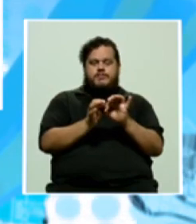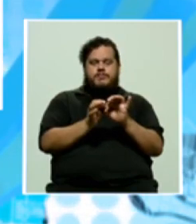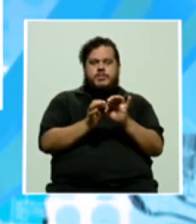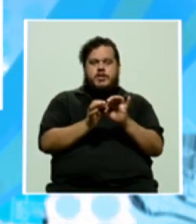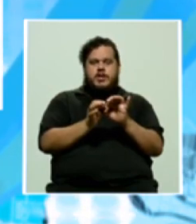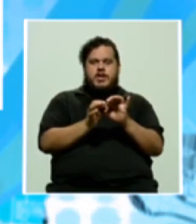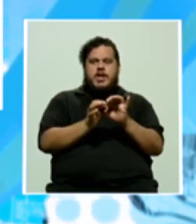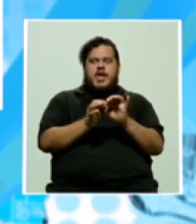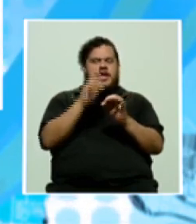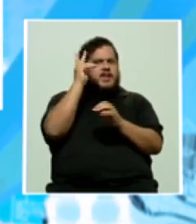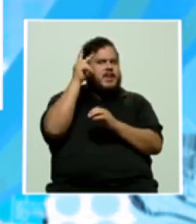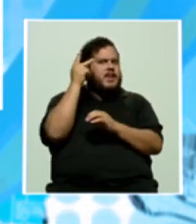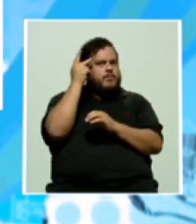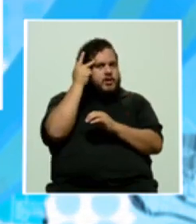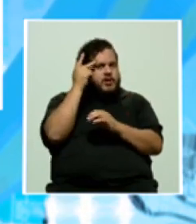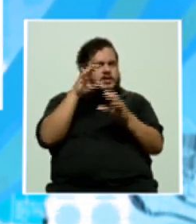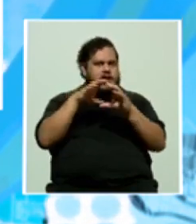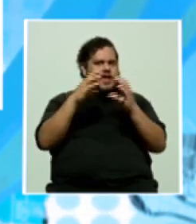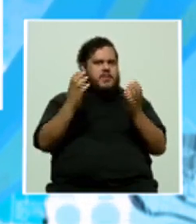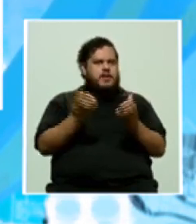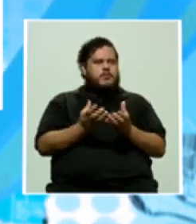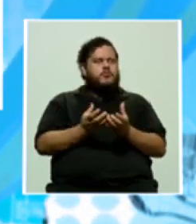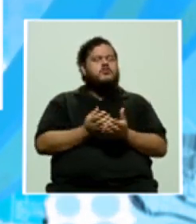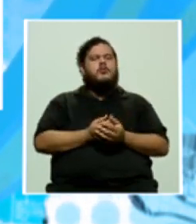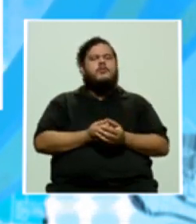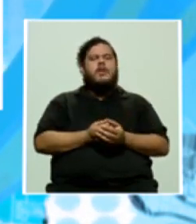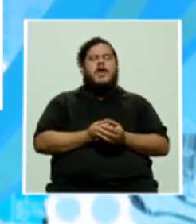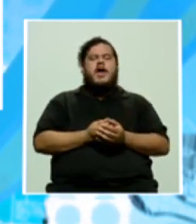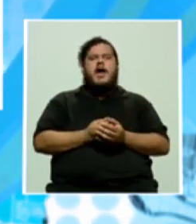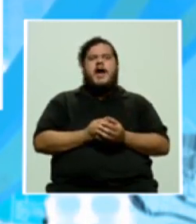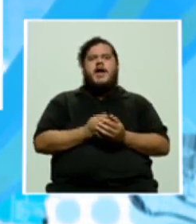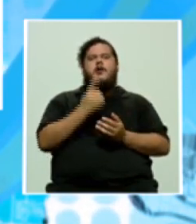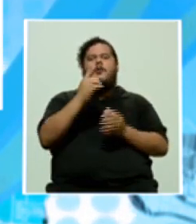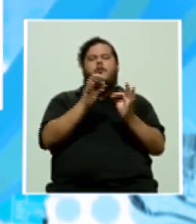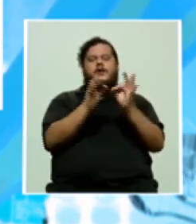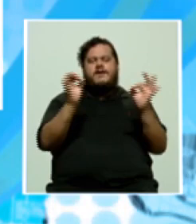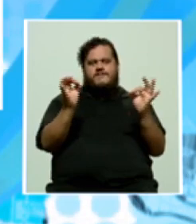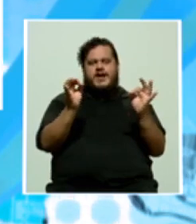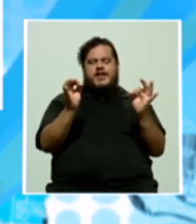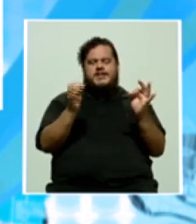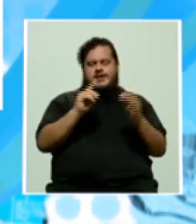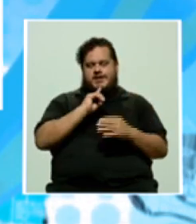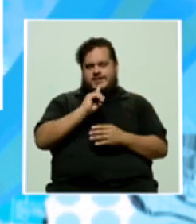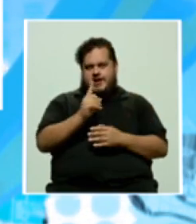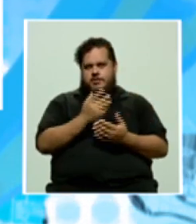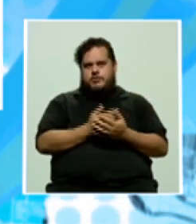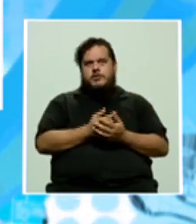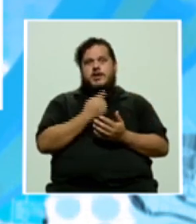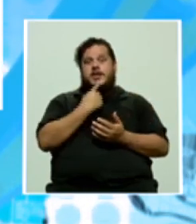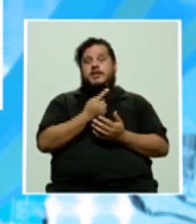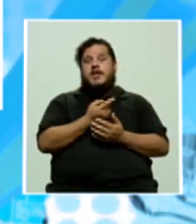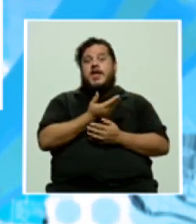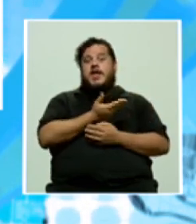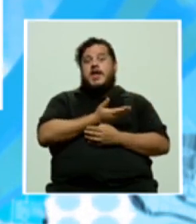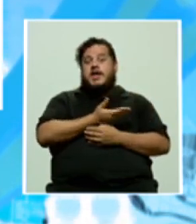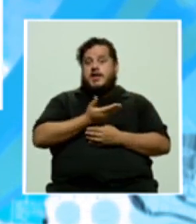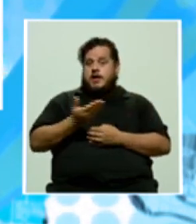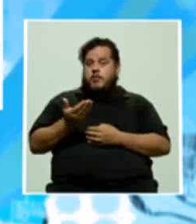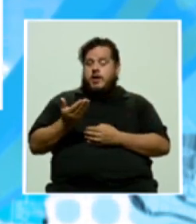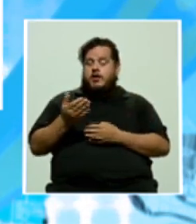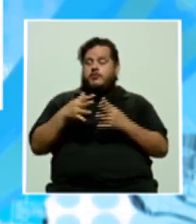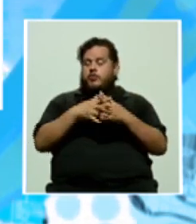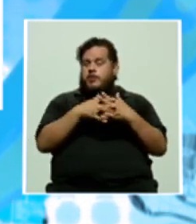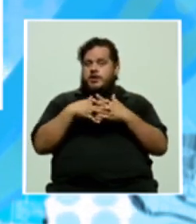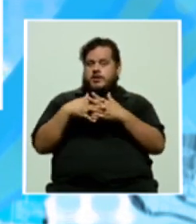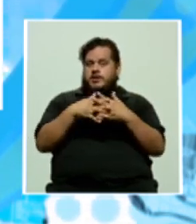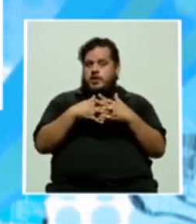la política del mundo. Hay un dicho que es bastante cierto, que es que cuando Estados